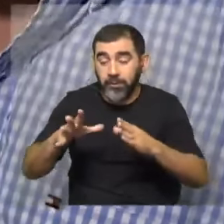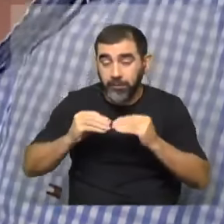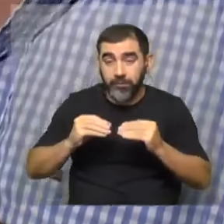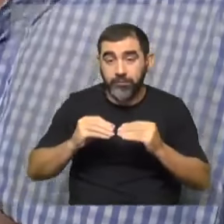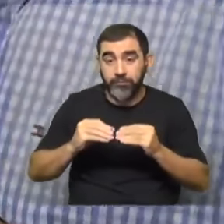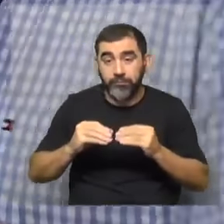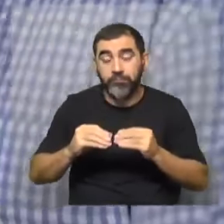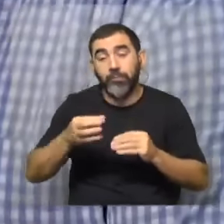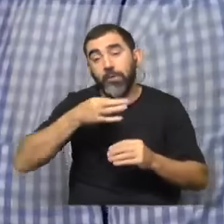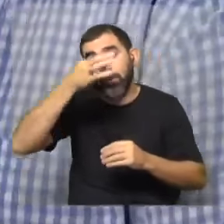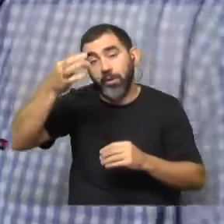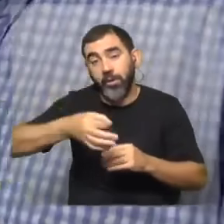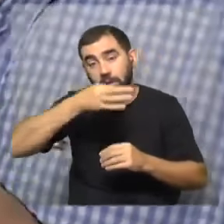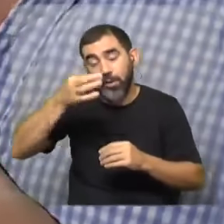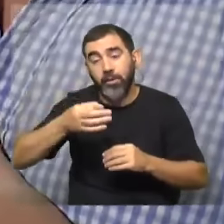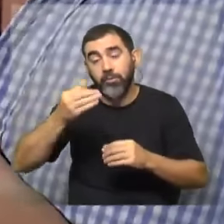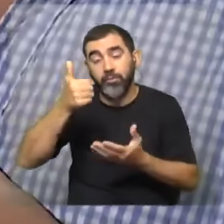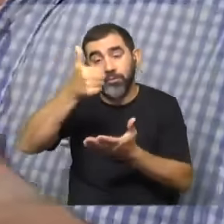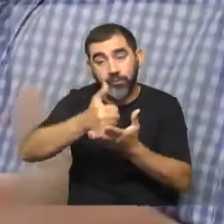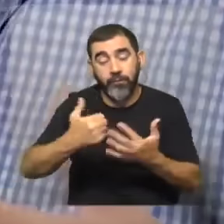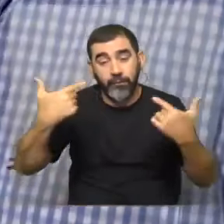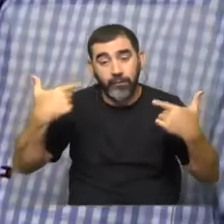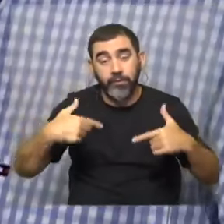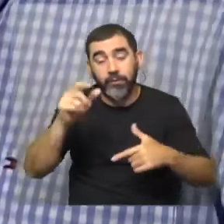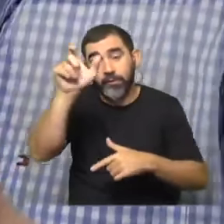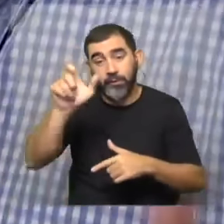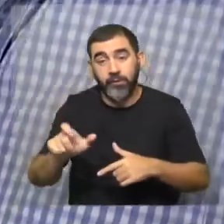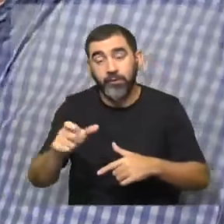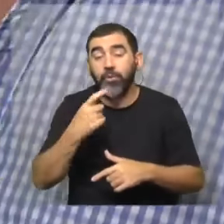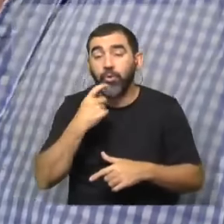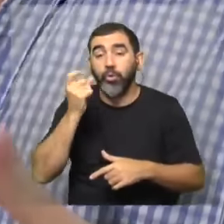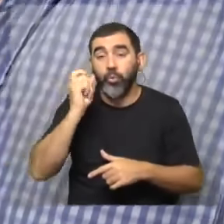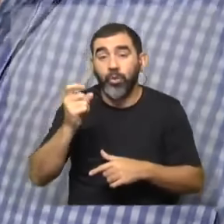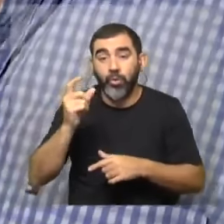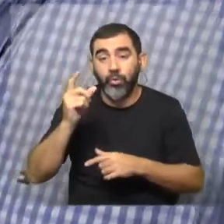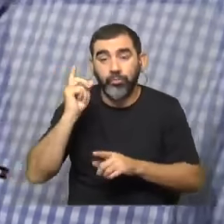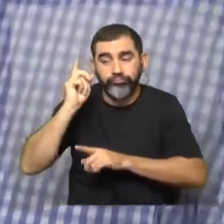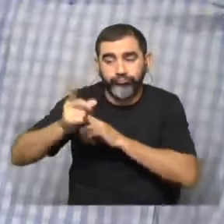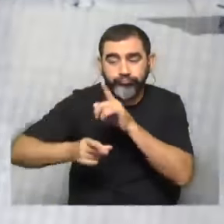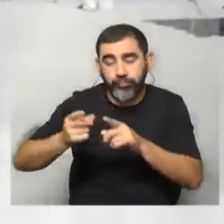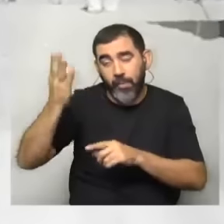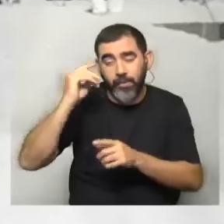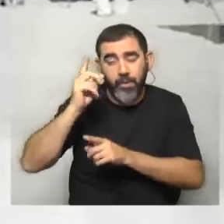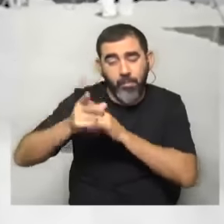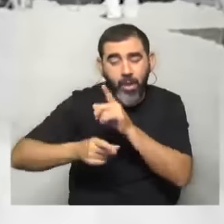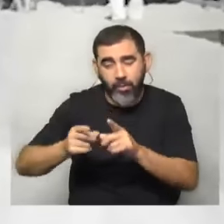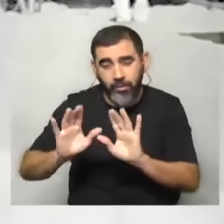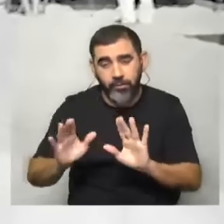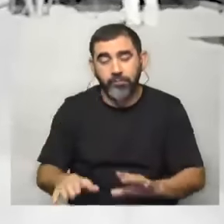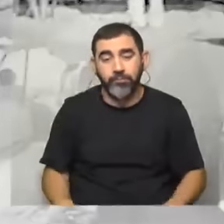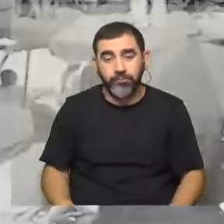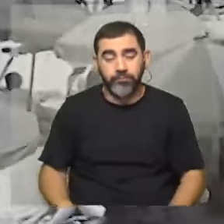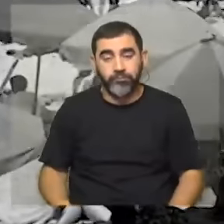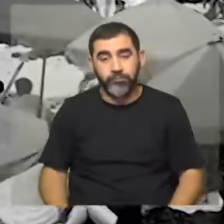hace un acto va al intendente este por supuesto a ver el partido Colorado dominaba la escena en aquel entonces todo todo el